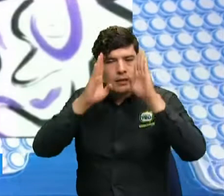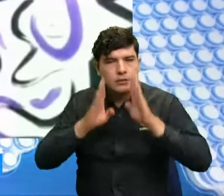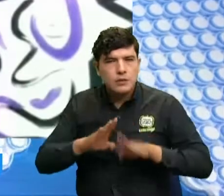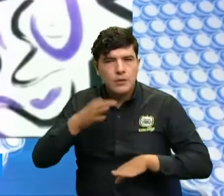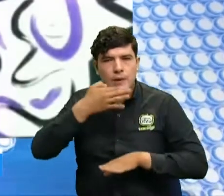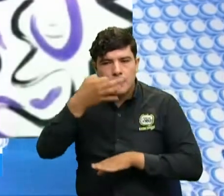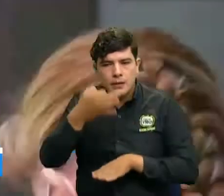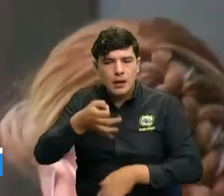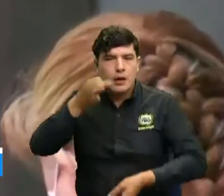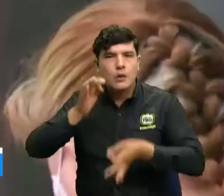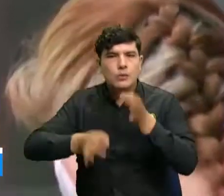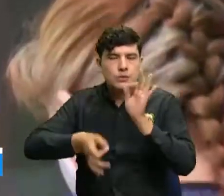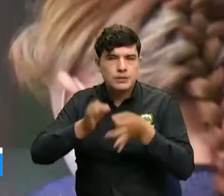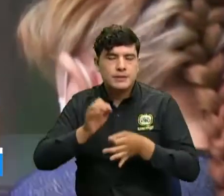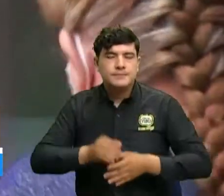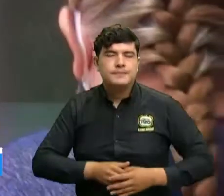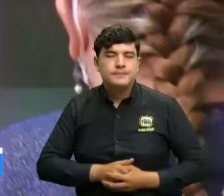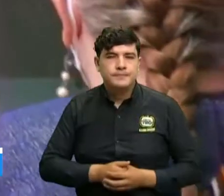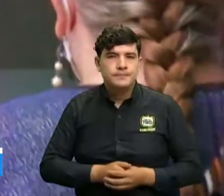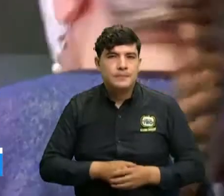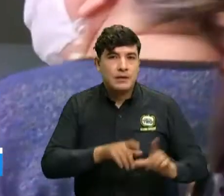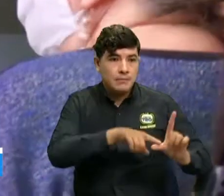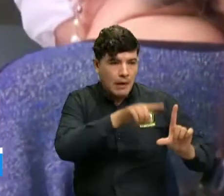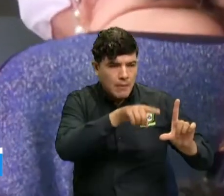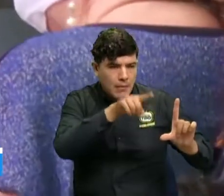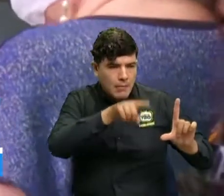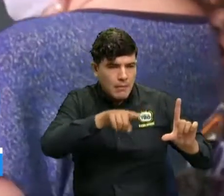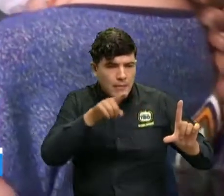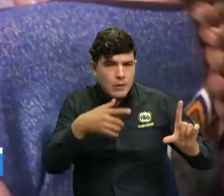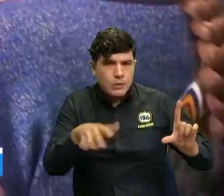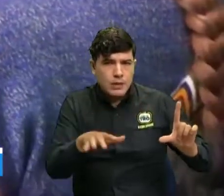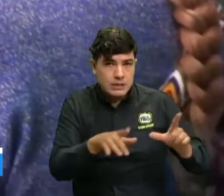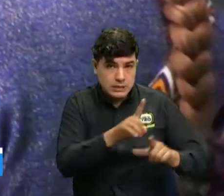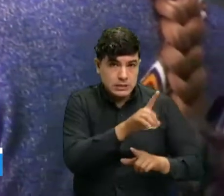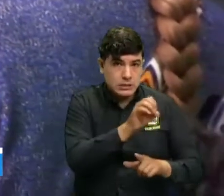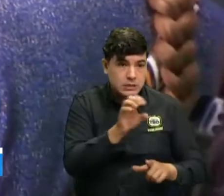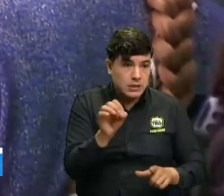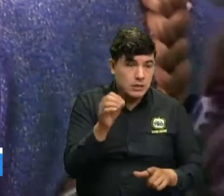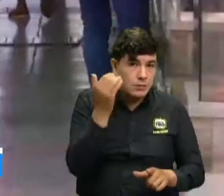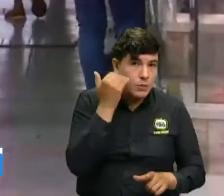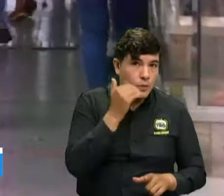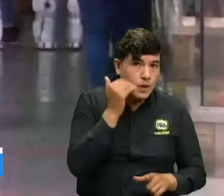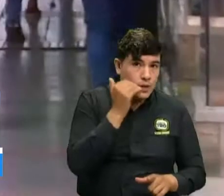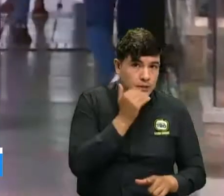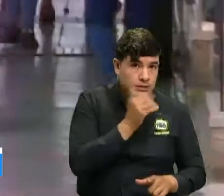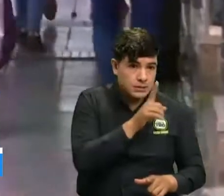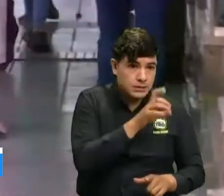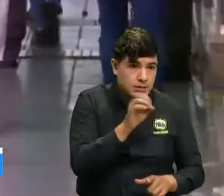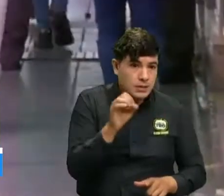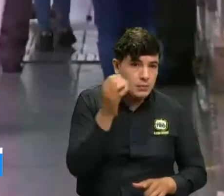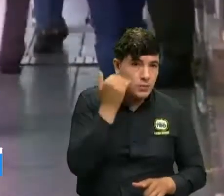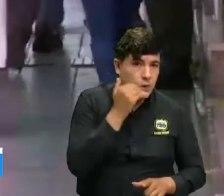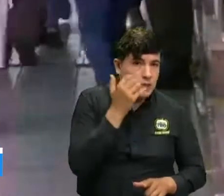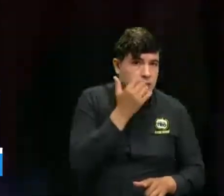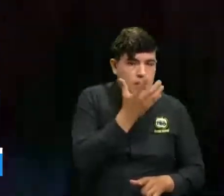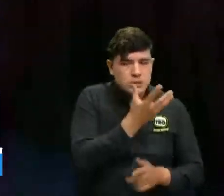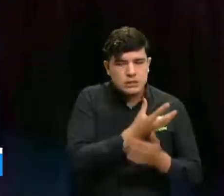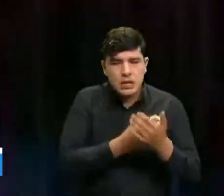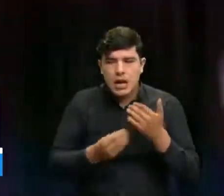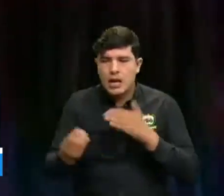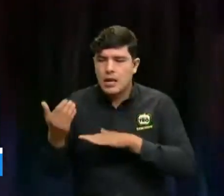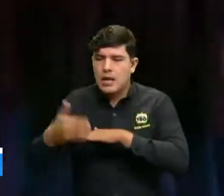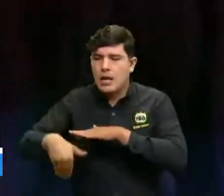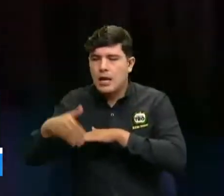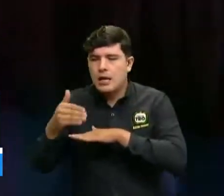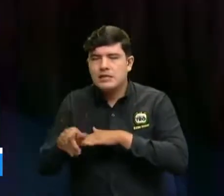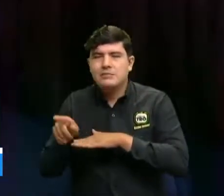y justicia. De acuerdo a las estadísticas, de cada 100 mujeres, 80 experimentan situaciones intimidantes mientras caminan por